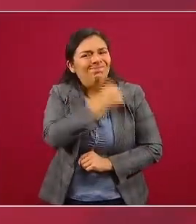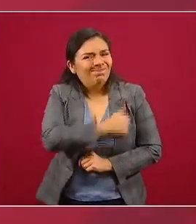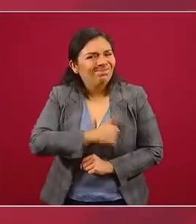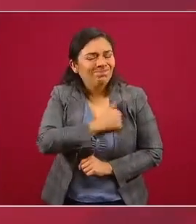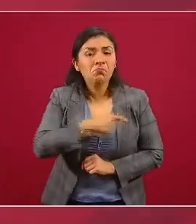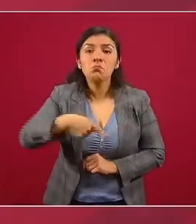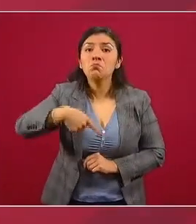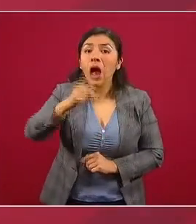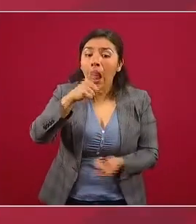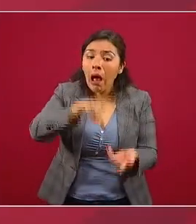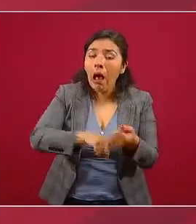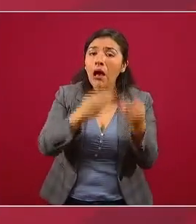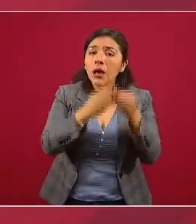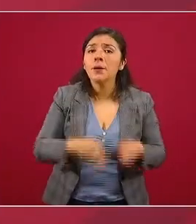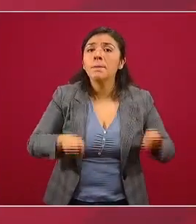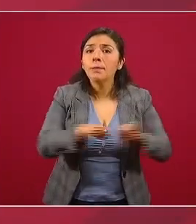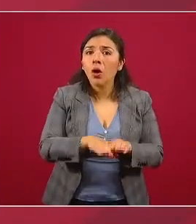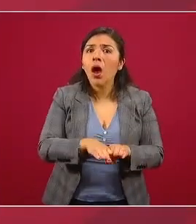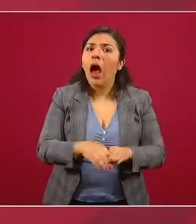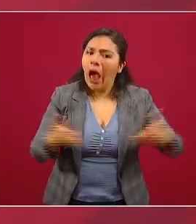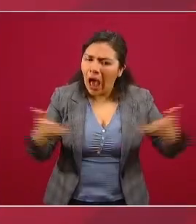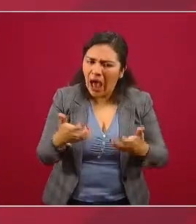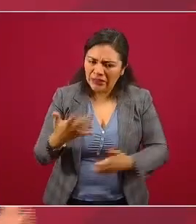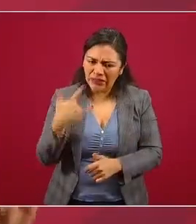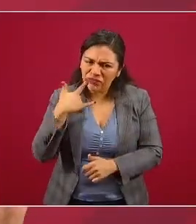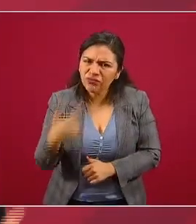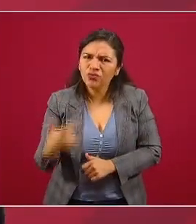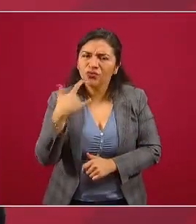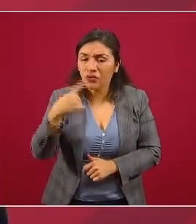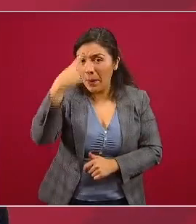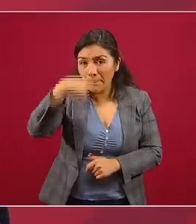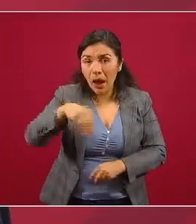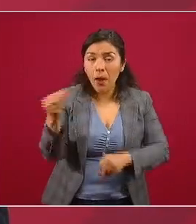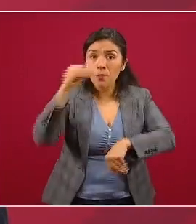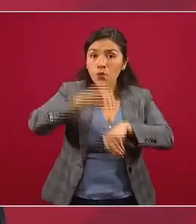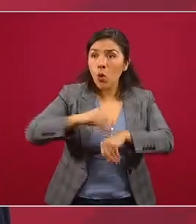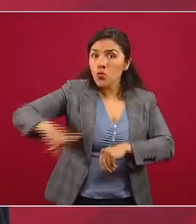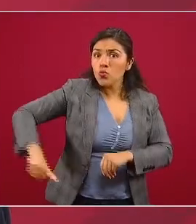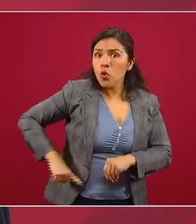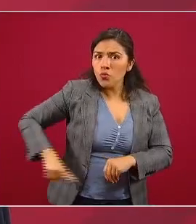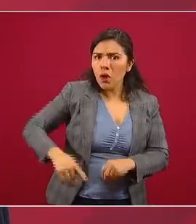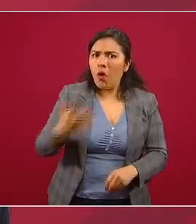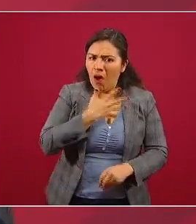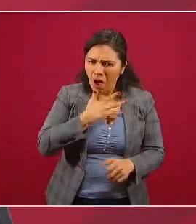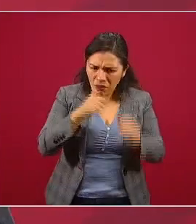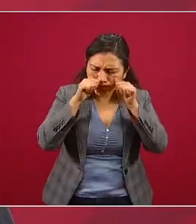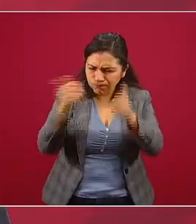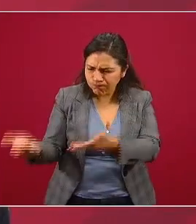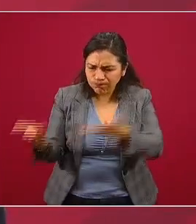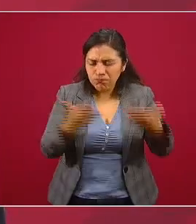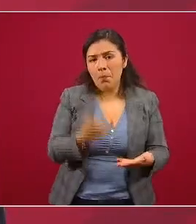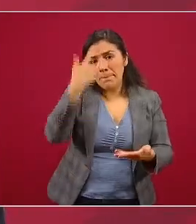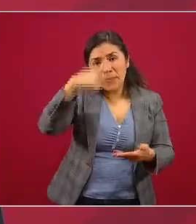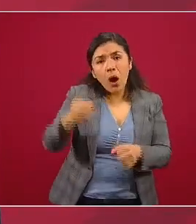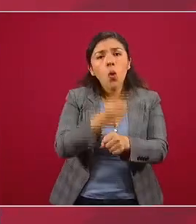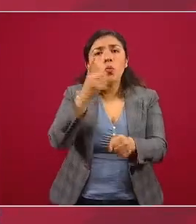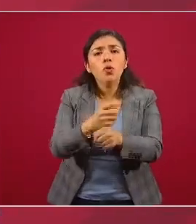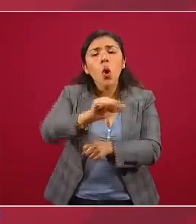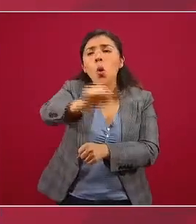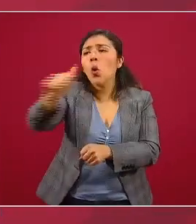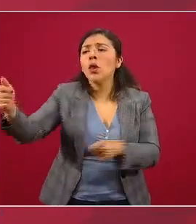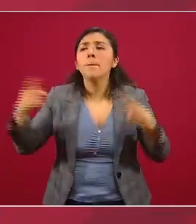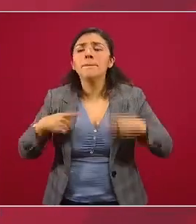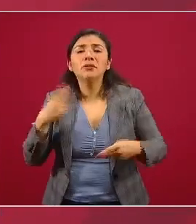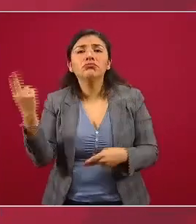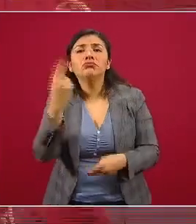lo importante es que se hagan todos los esfuerzos y que la capacidad del Estado esté disponible para darle oportunidad a